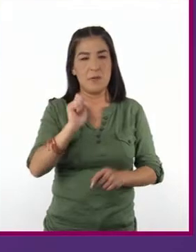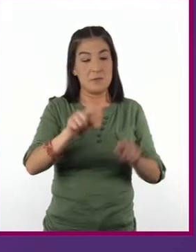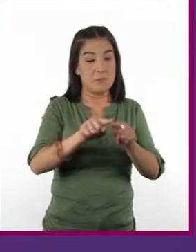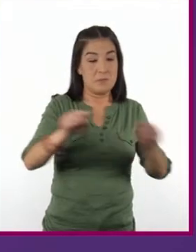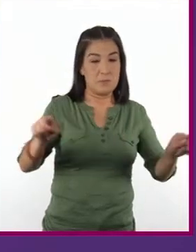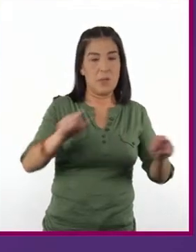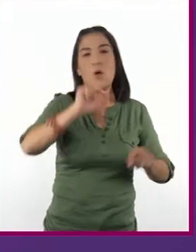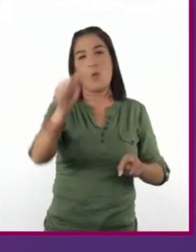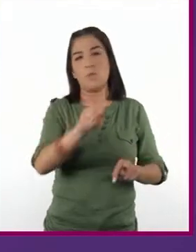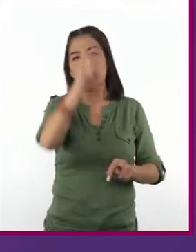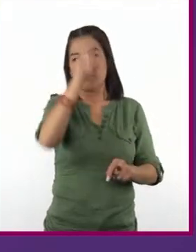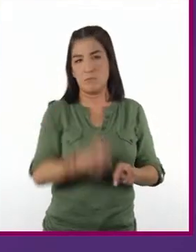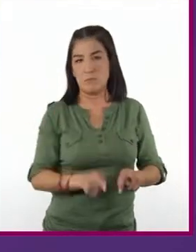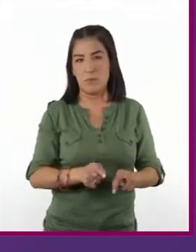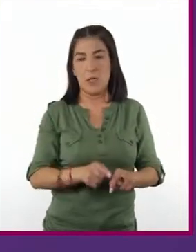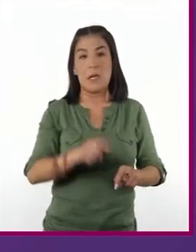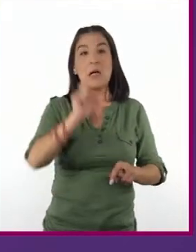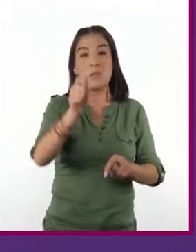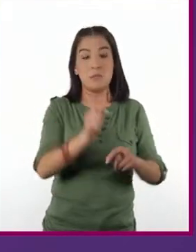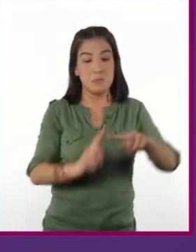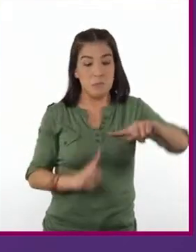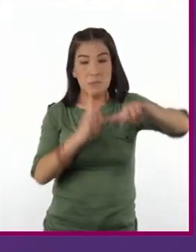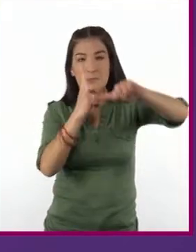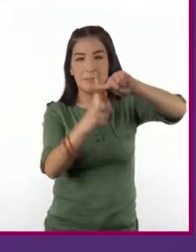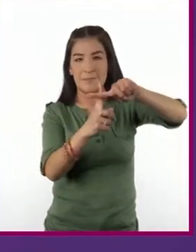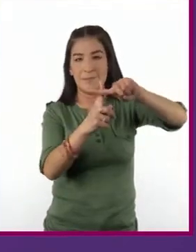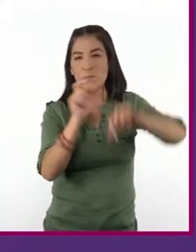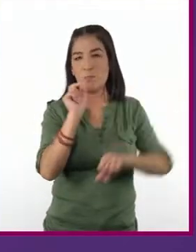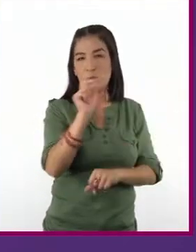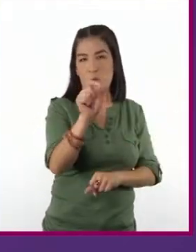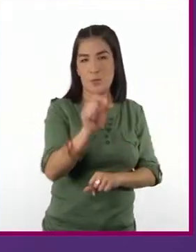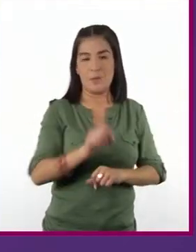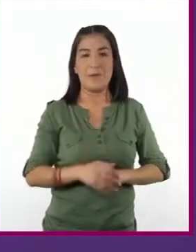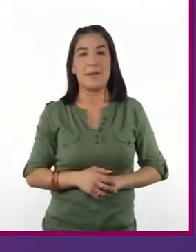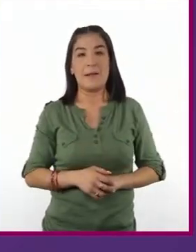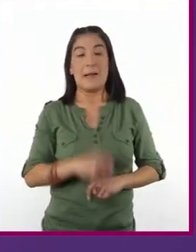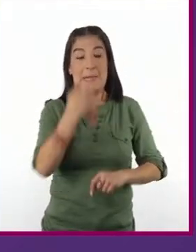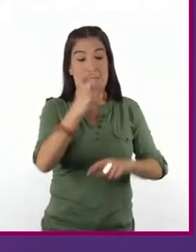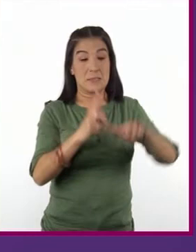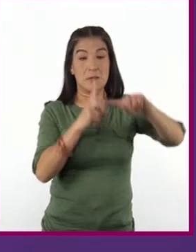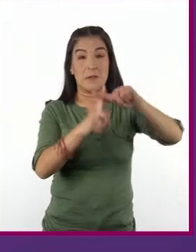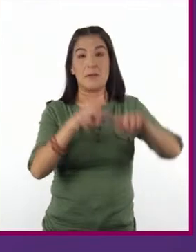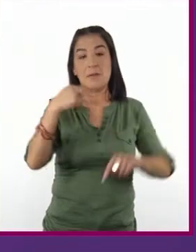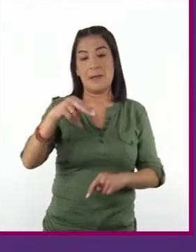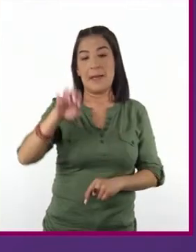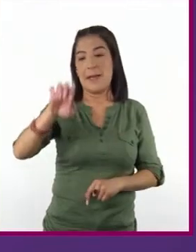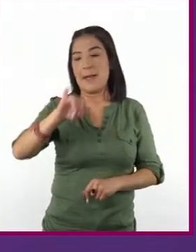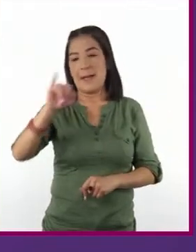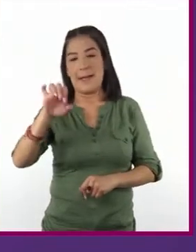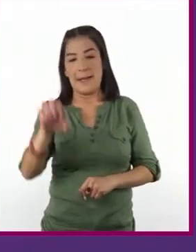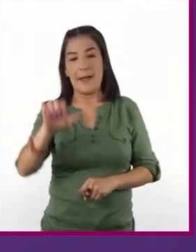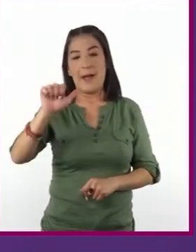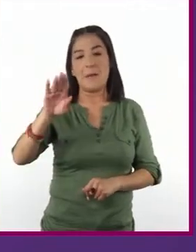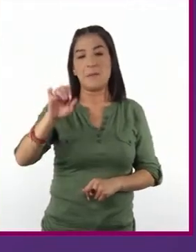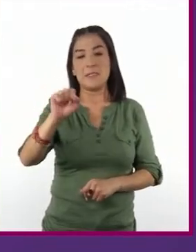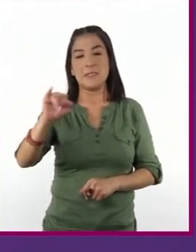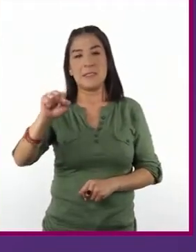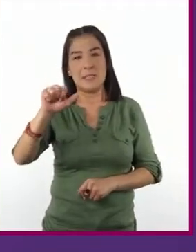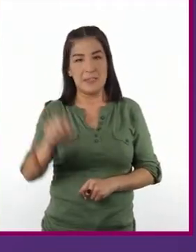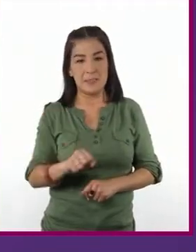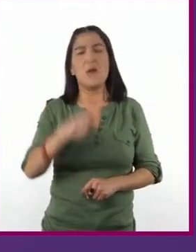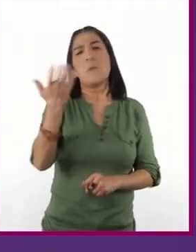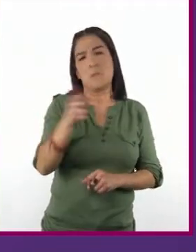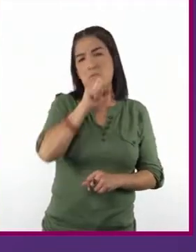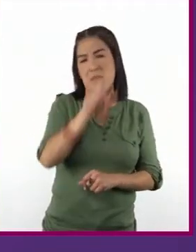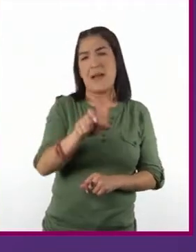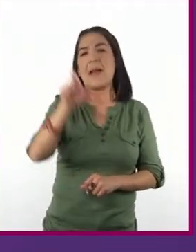la otra vertical, que se cortan en un punto. La recta horizontal es llamada eje de las abscisas o eje X, y la